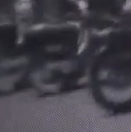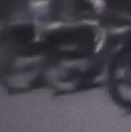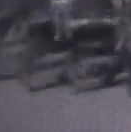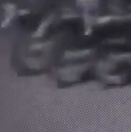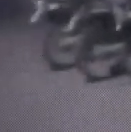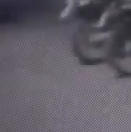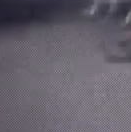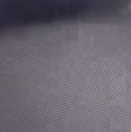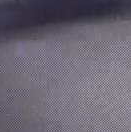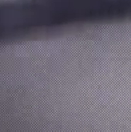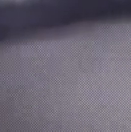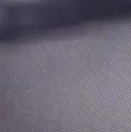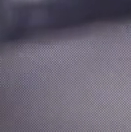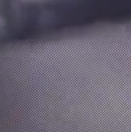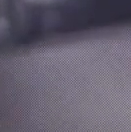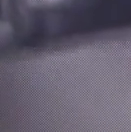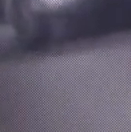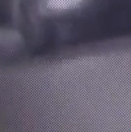ángeles,